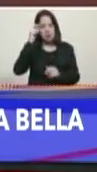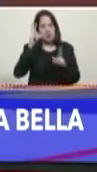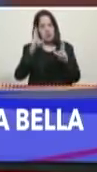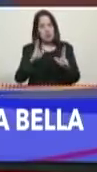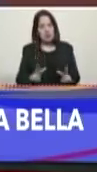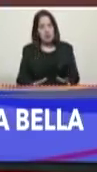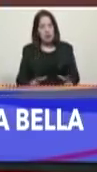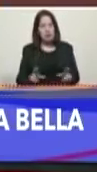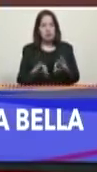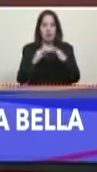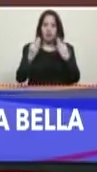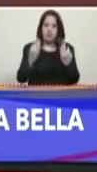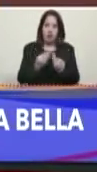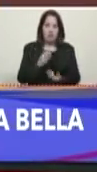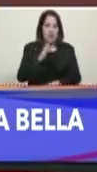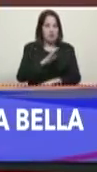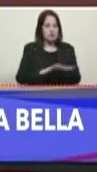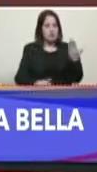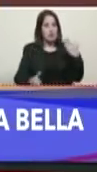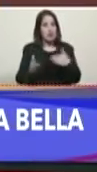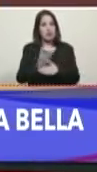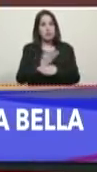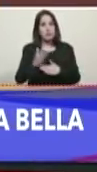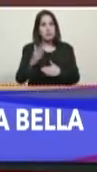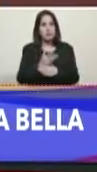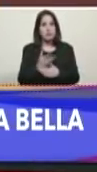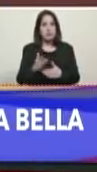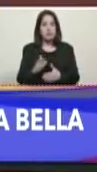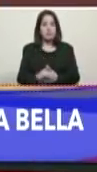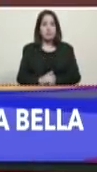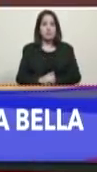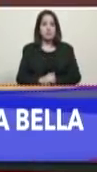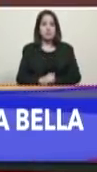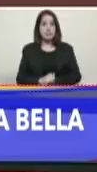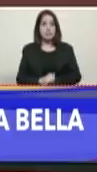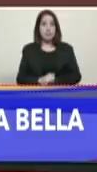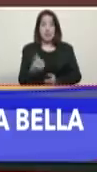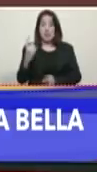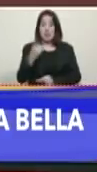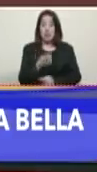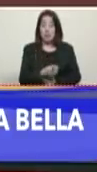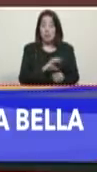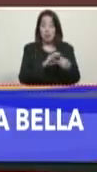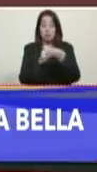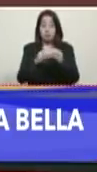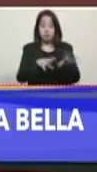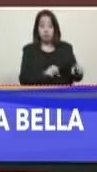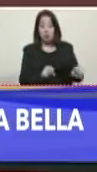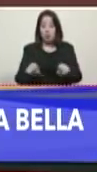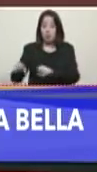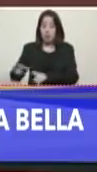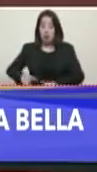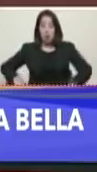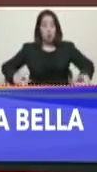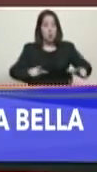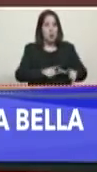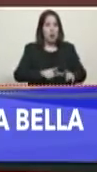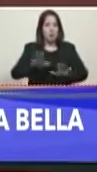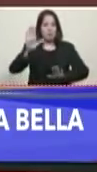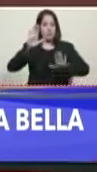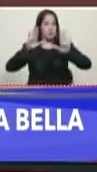familia sale a compartir y tenemos que ocupar los espacios públicos bueno con mimos